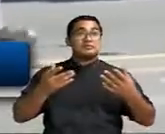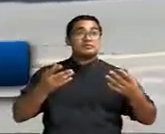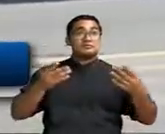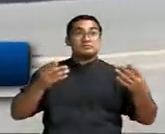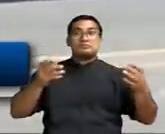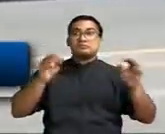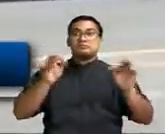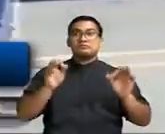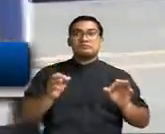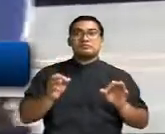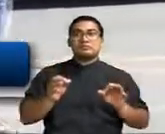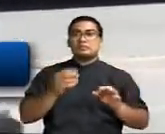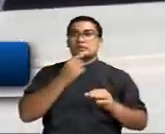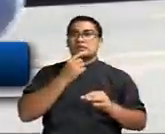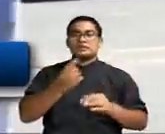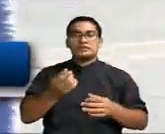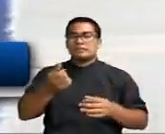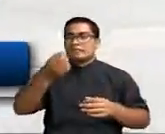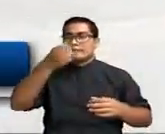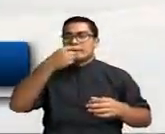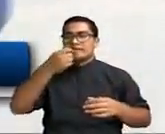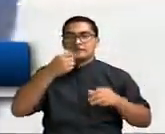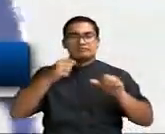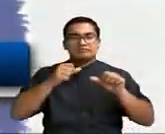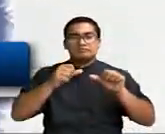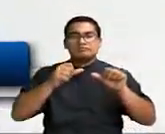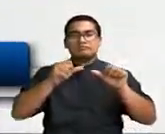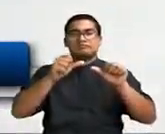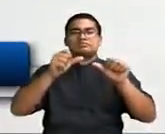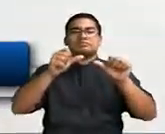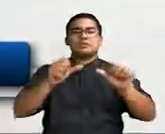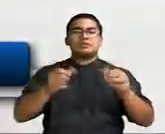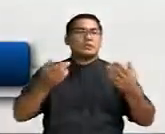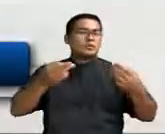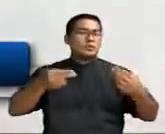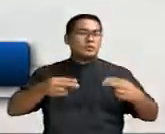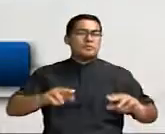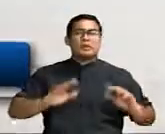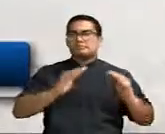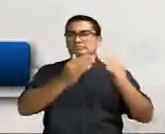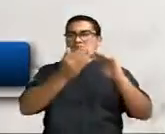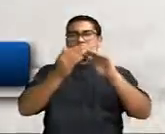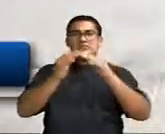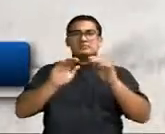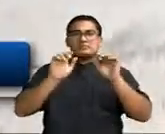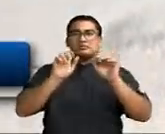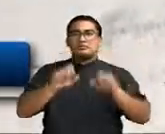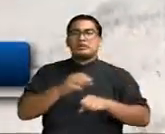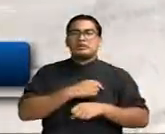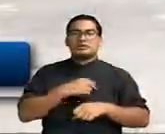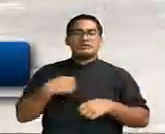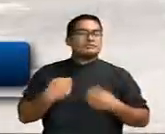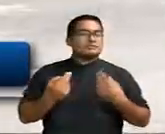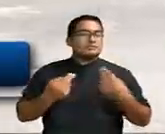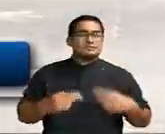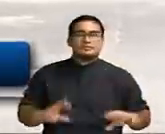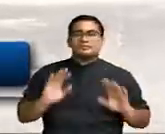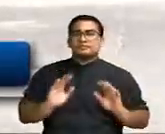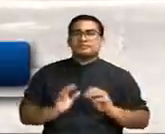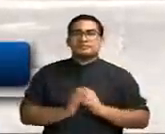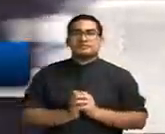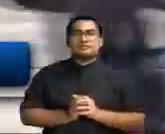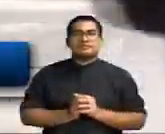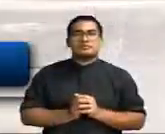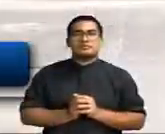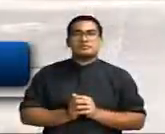que se ingresa, pues continuar el tratamiento en el lugar, en la comunidad, y que esta persona pueda desarrollarse normalmente, porque esto no impide, ¿verdad?,